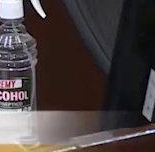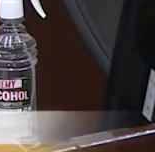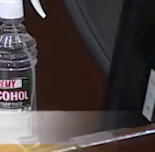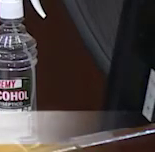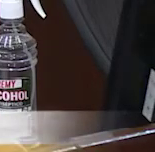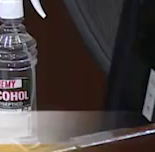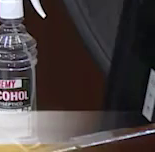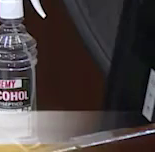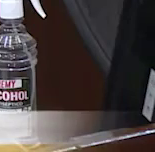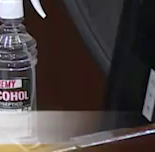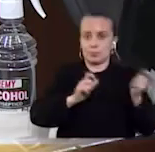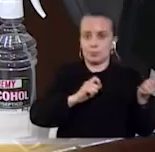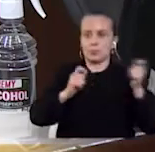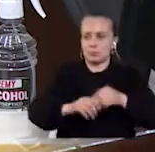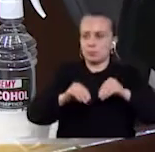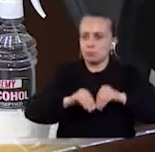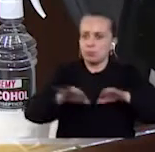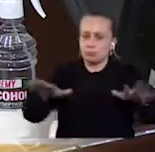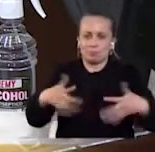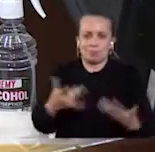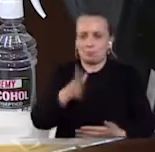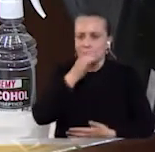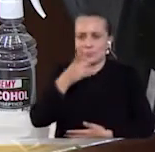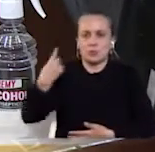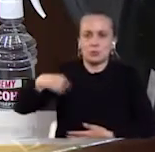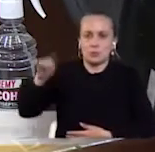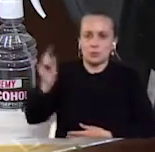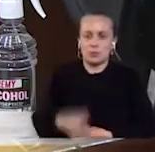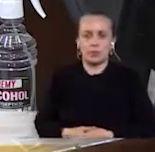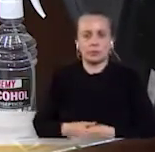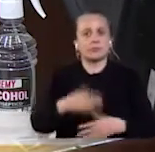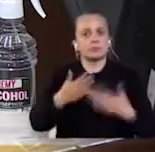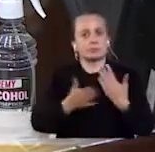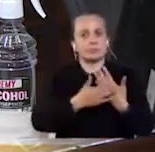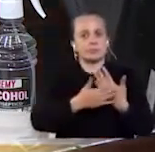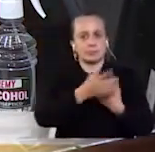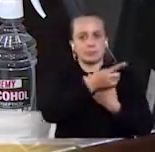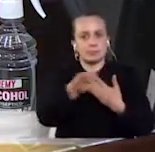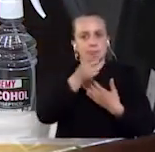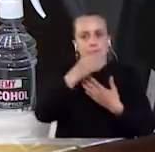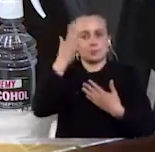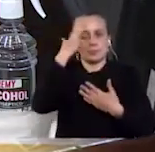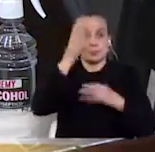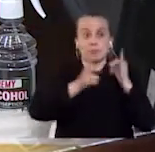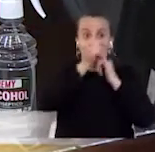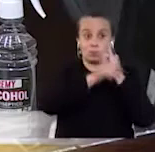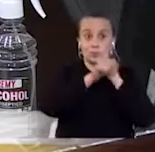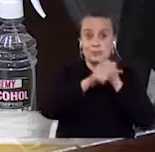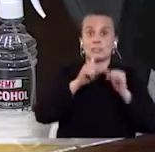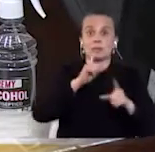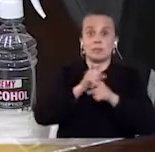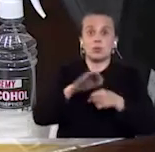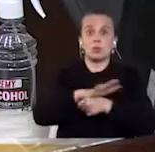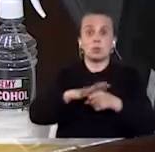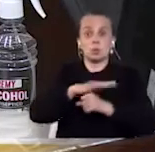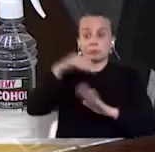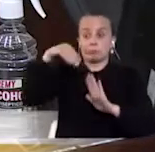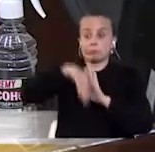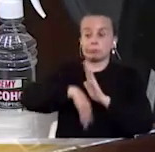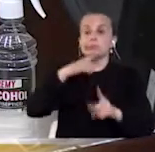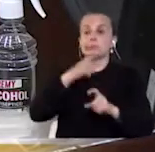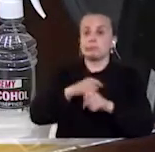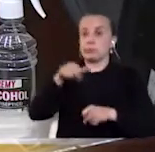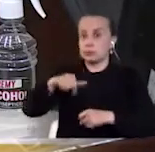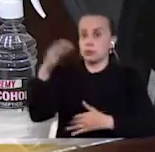es expansiva como requiere una economía en crisis. No es